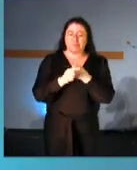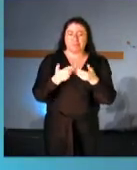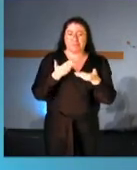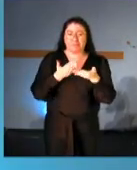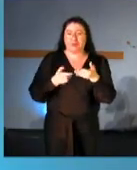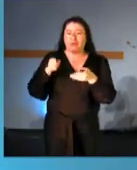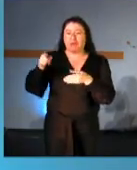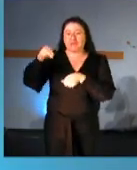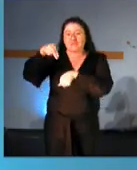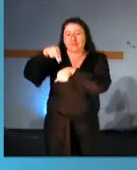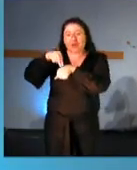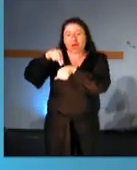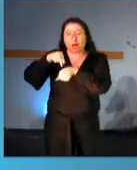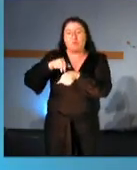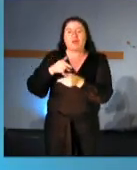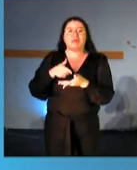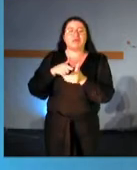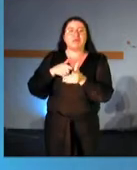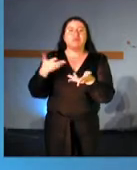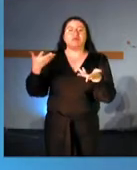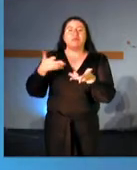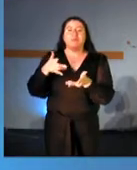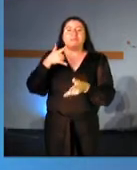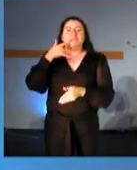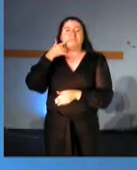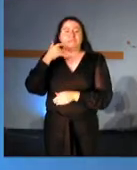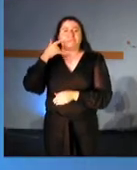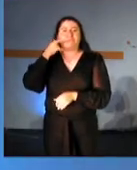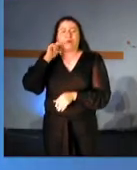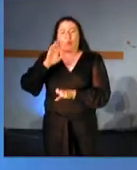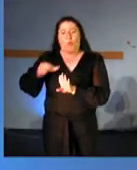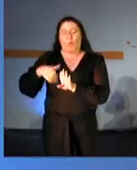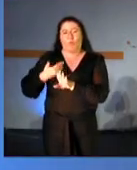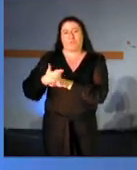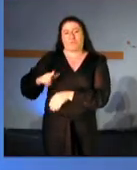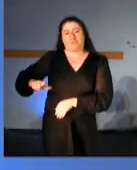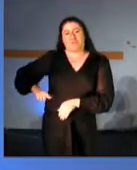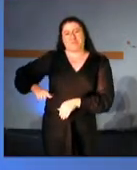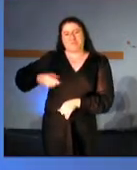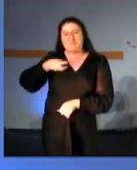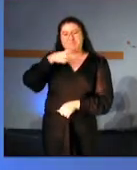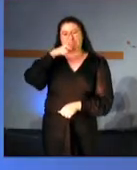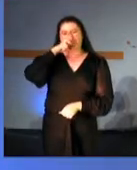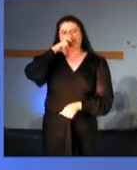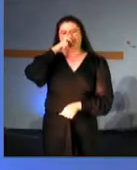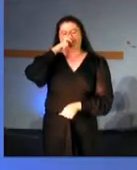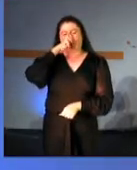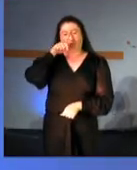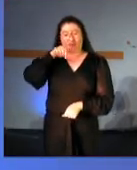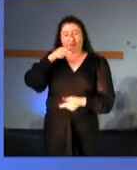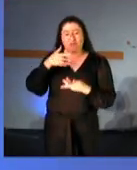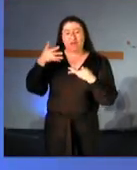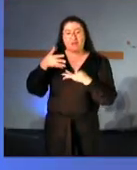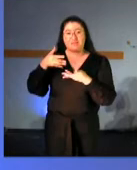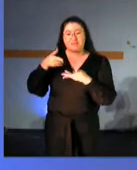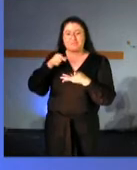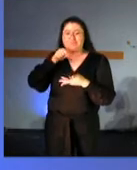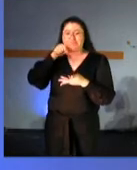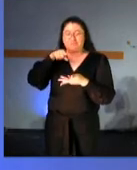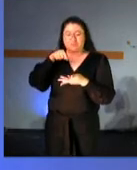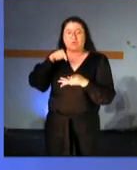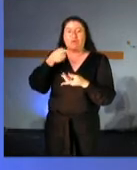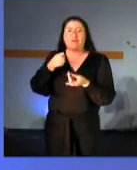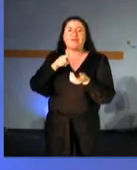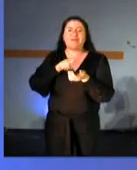de nuevo luchando contra una dictadura, esos desafíos descansan en buena